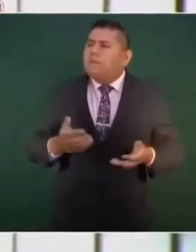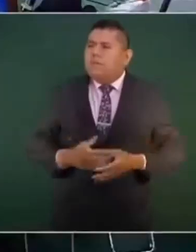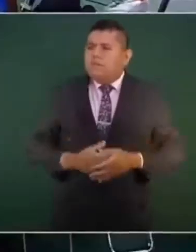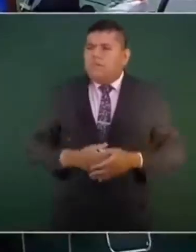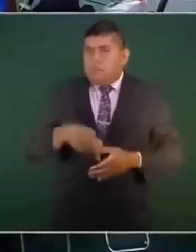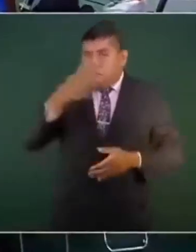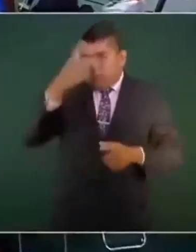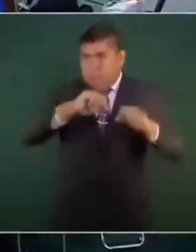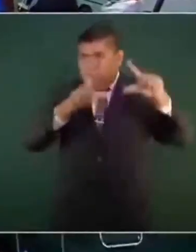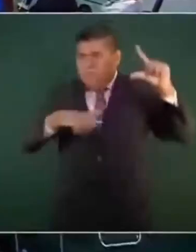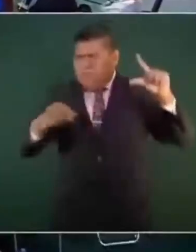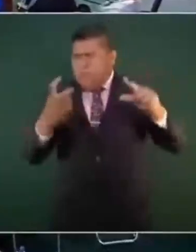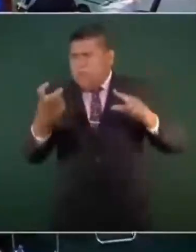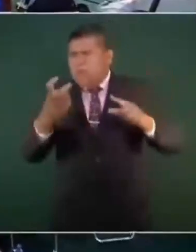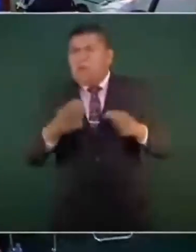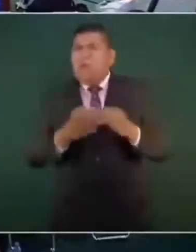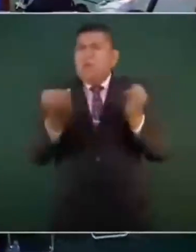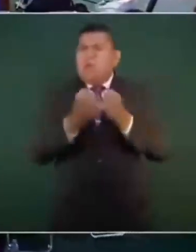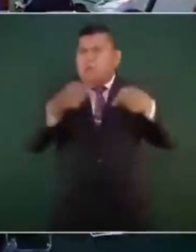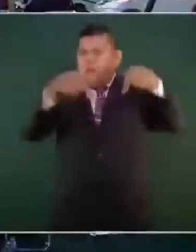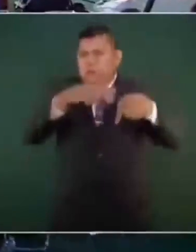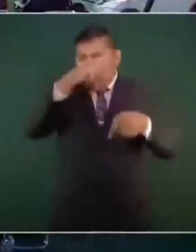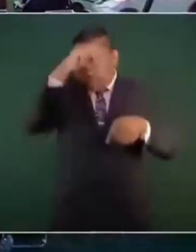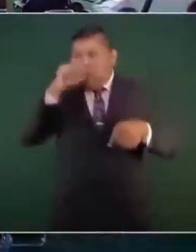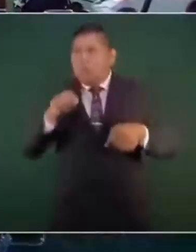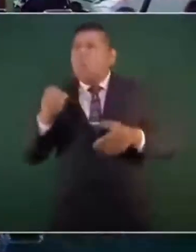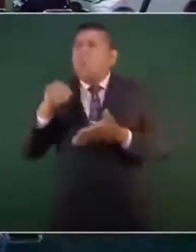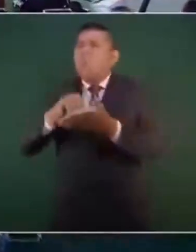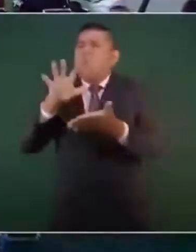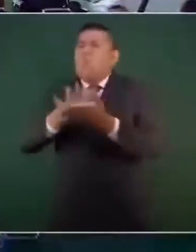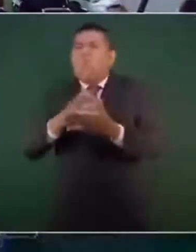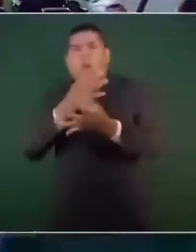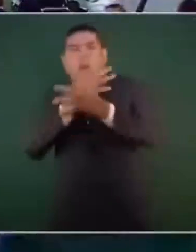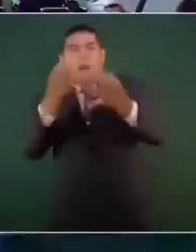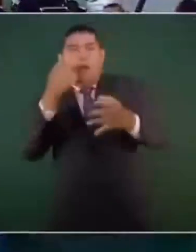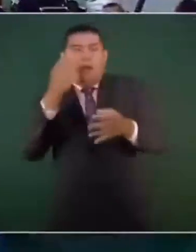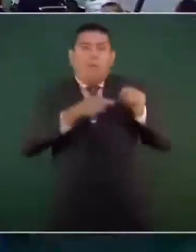La nacional y también la de aquí.